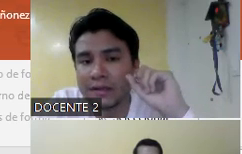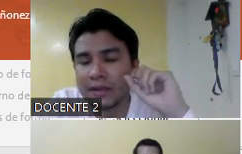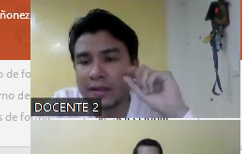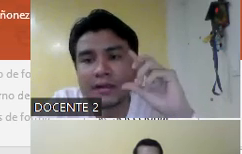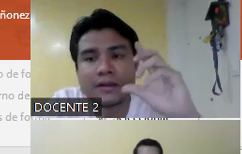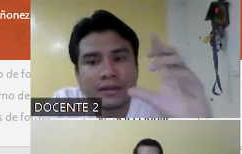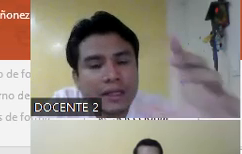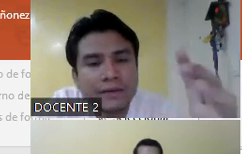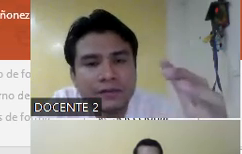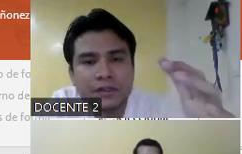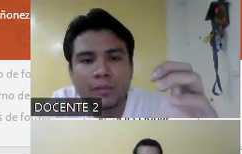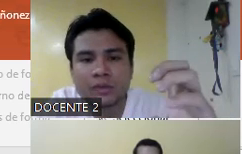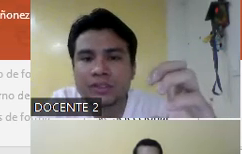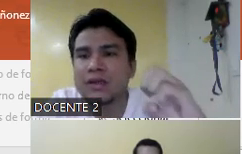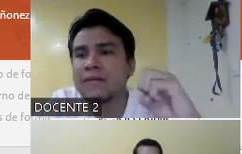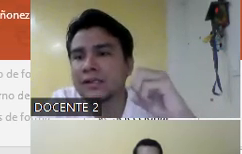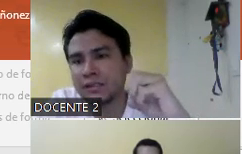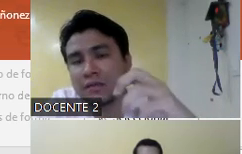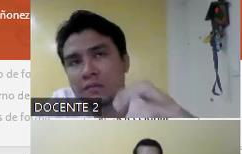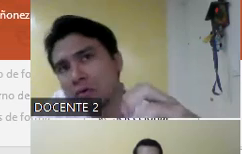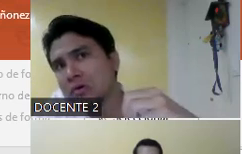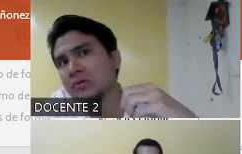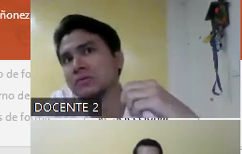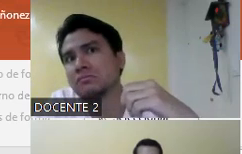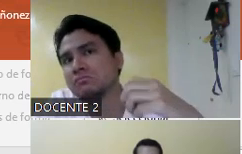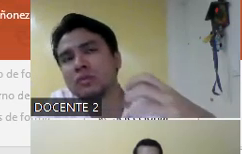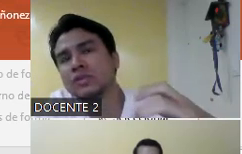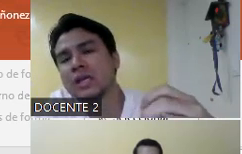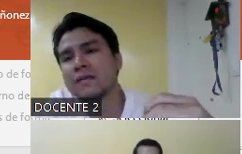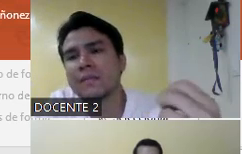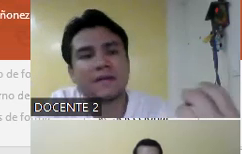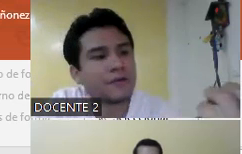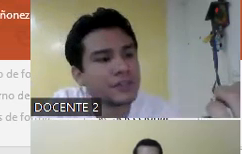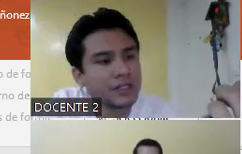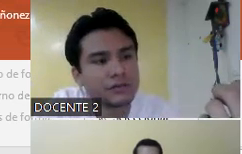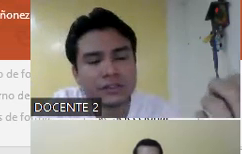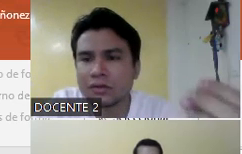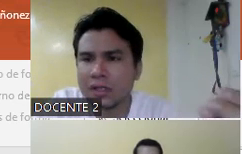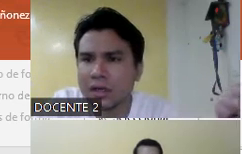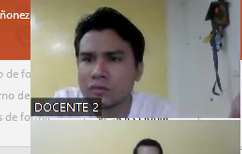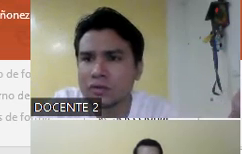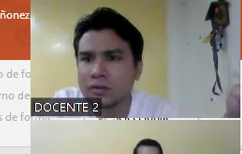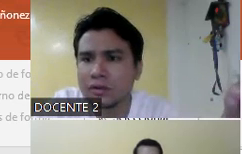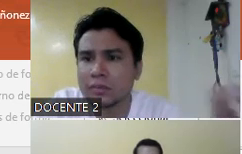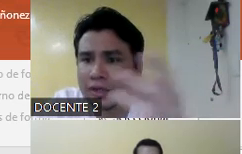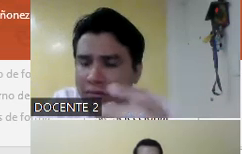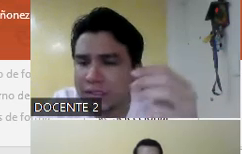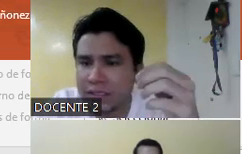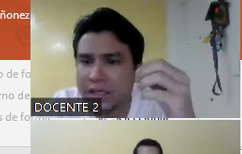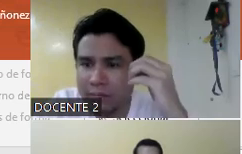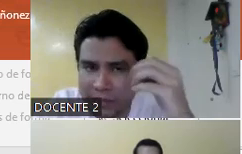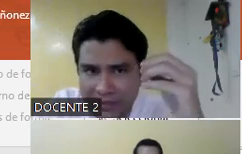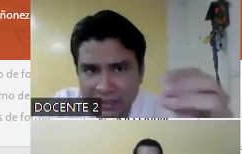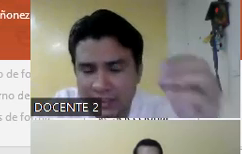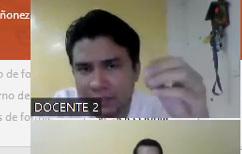educativa. Tal vez con diapositivas, dibujos, no sé, folletos que no tengan mucho color, porque a